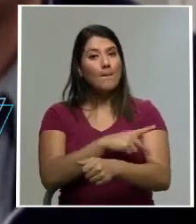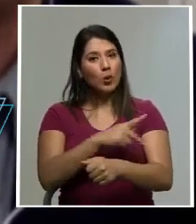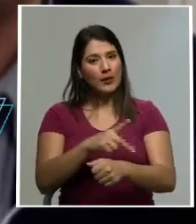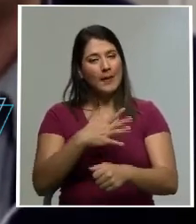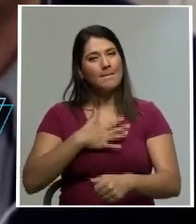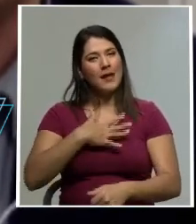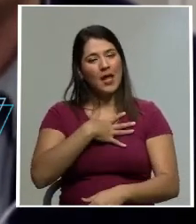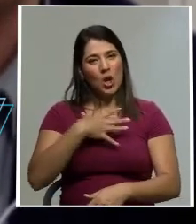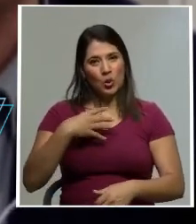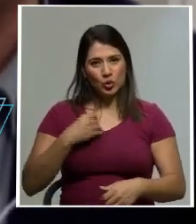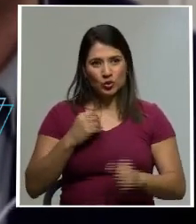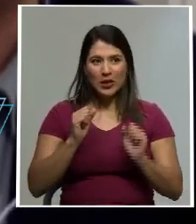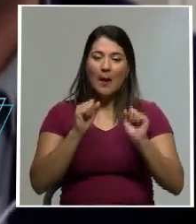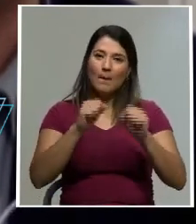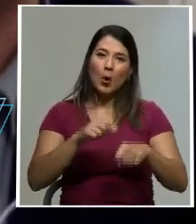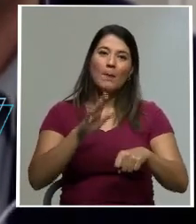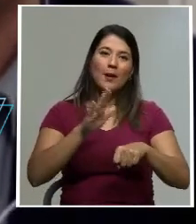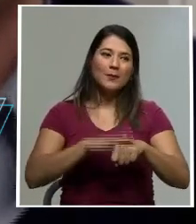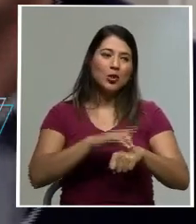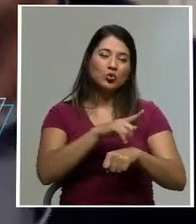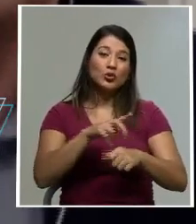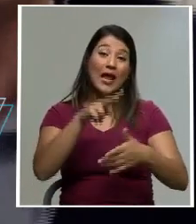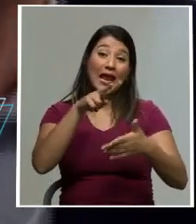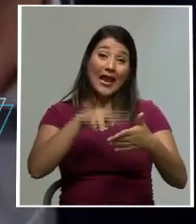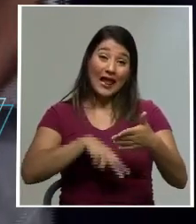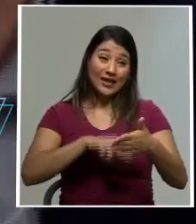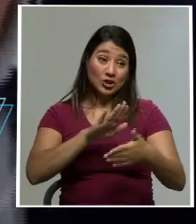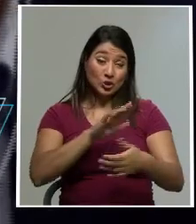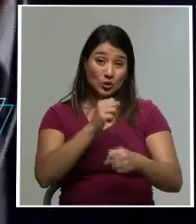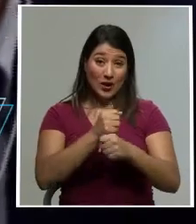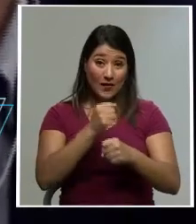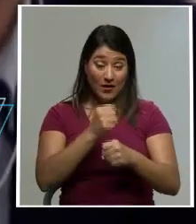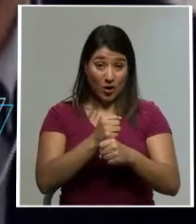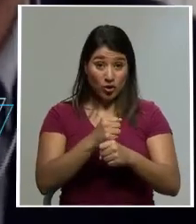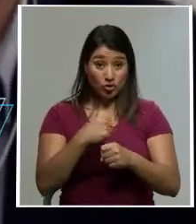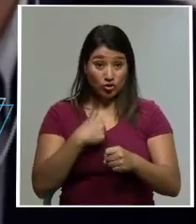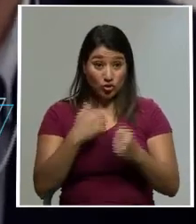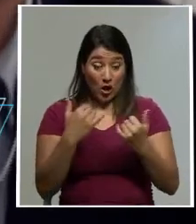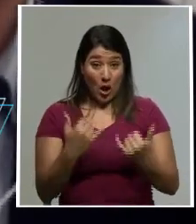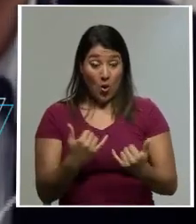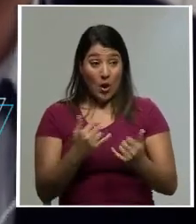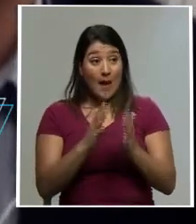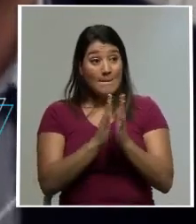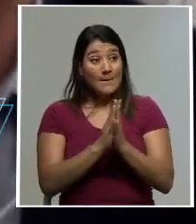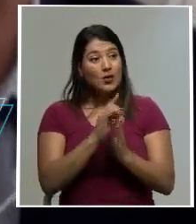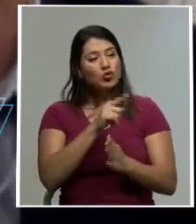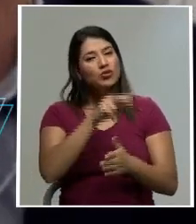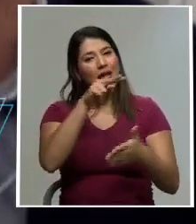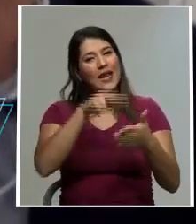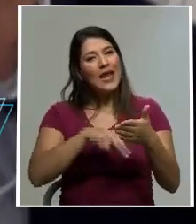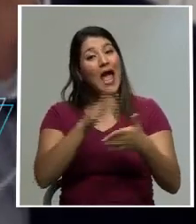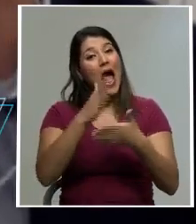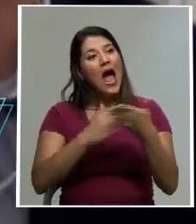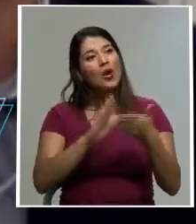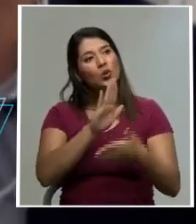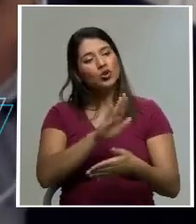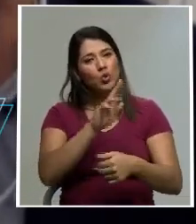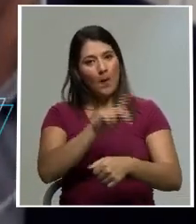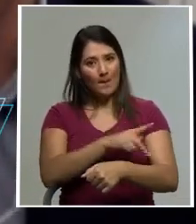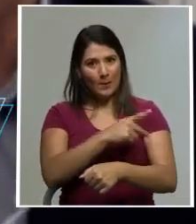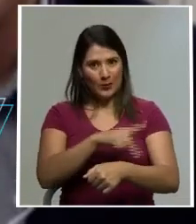registro de sus voces leyendo sus trabajos. Te propongo ahora que nos leas algo de tu